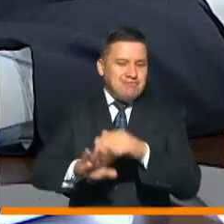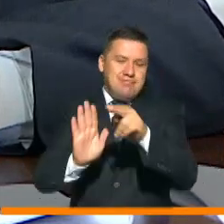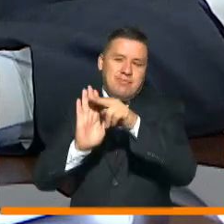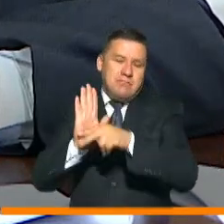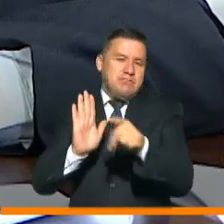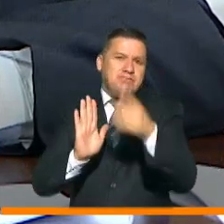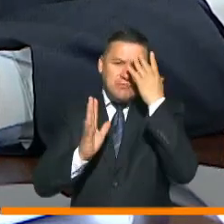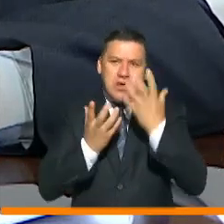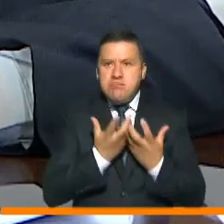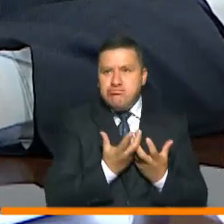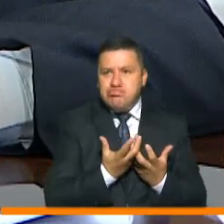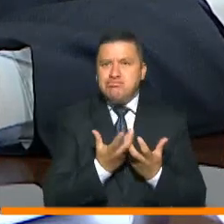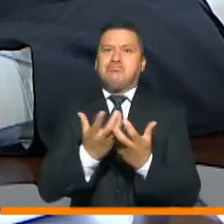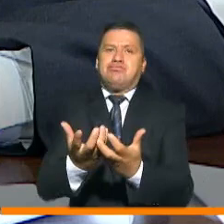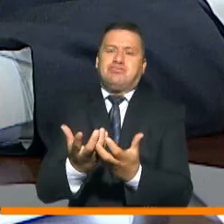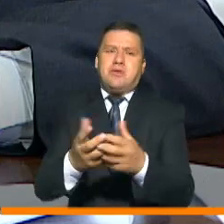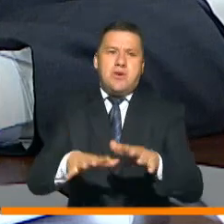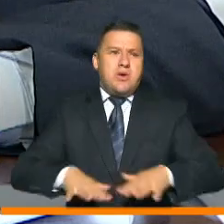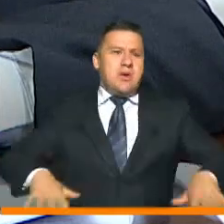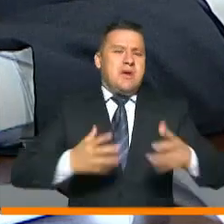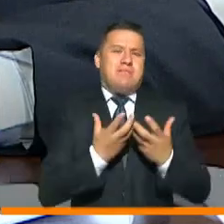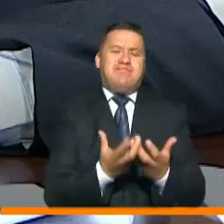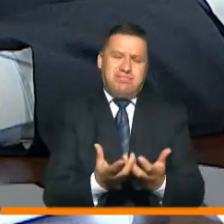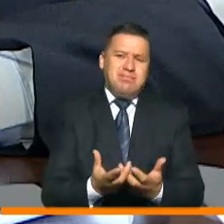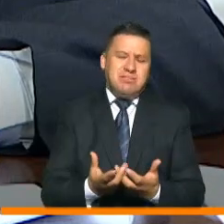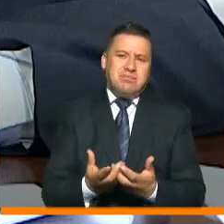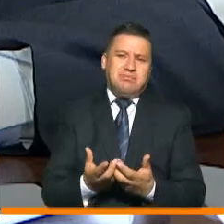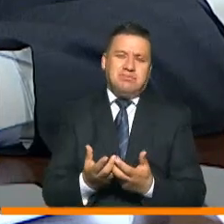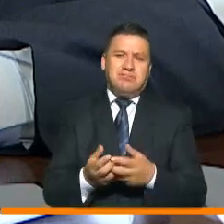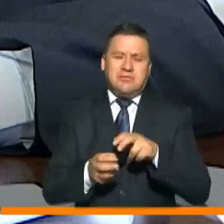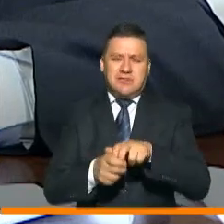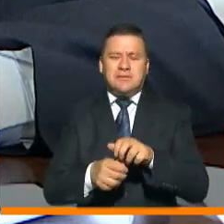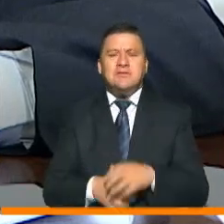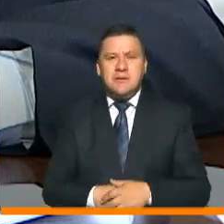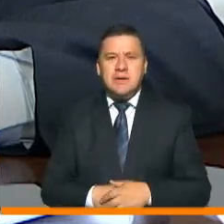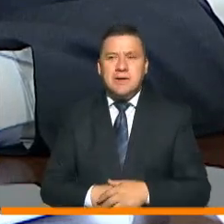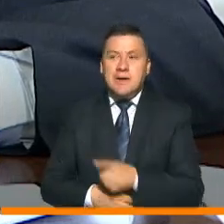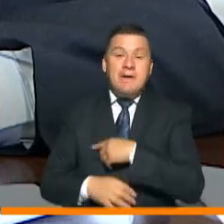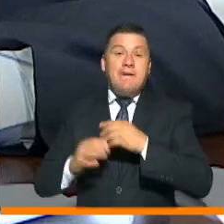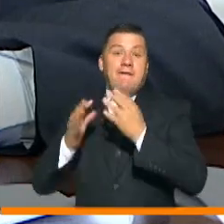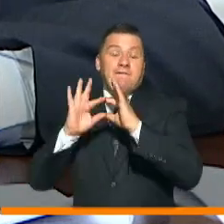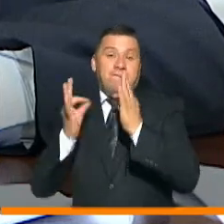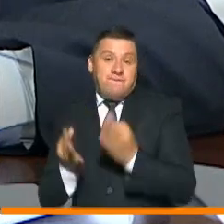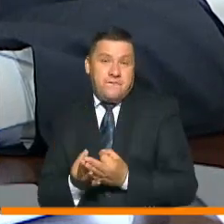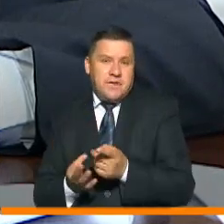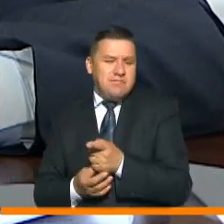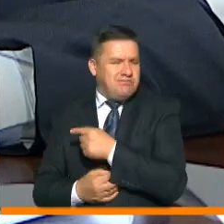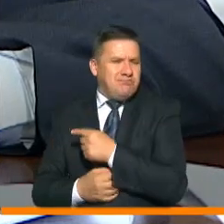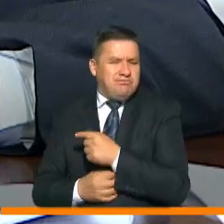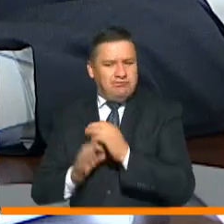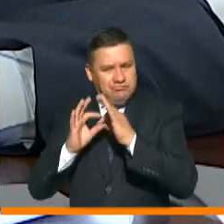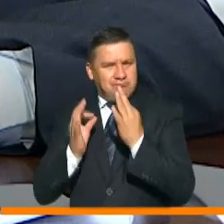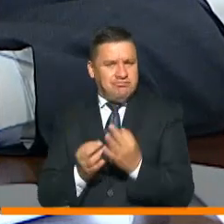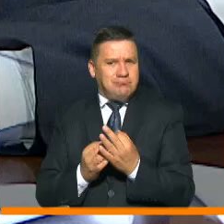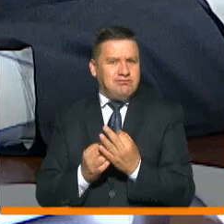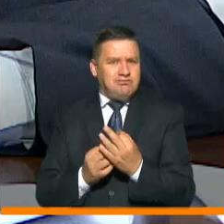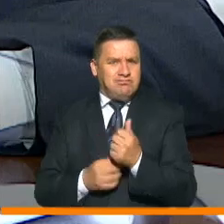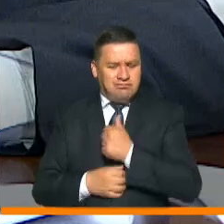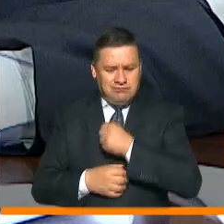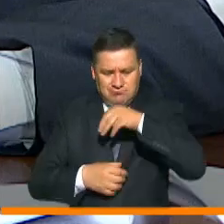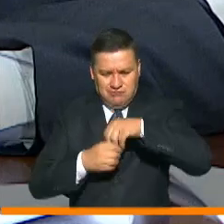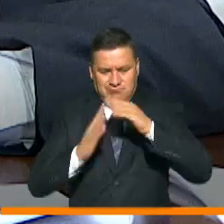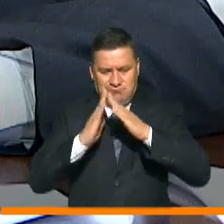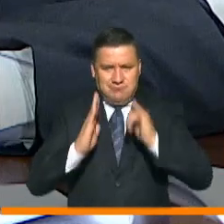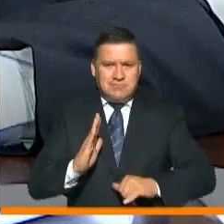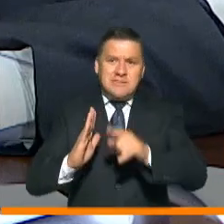medidas que eviten aglomeraciones en las instalaciones y en los medios de transporte. Para la familia, tomar autoaislamiento,